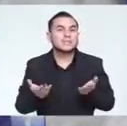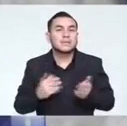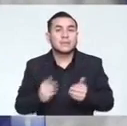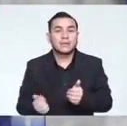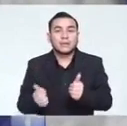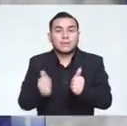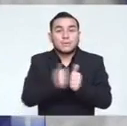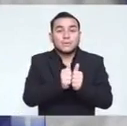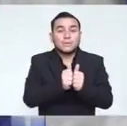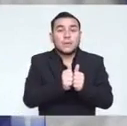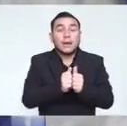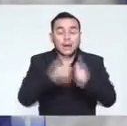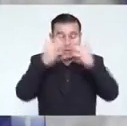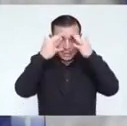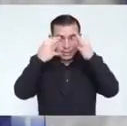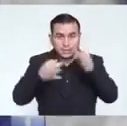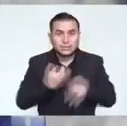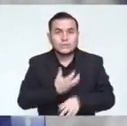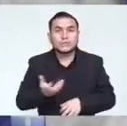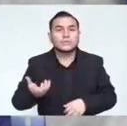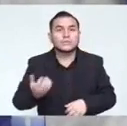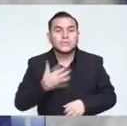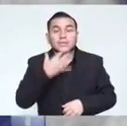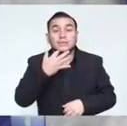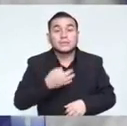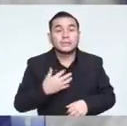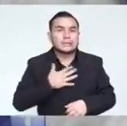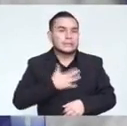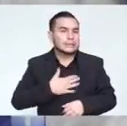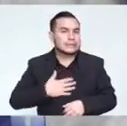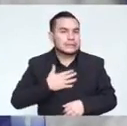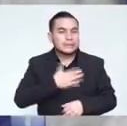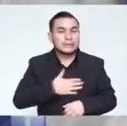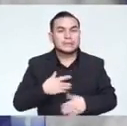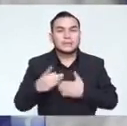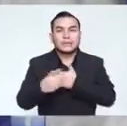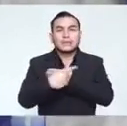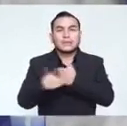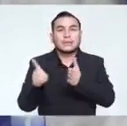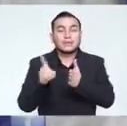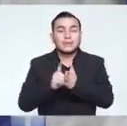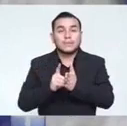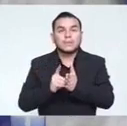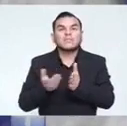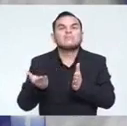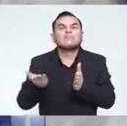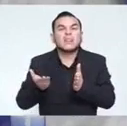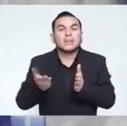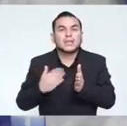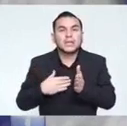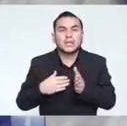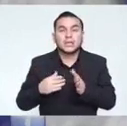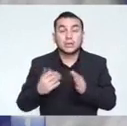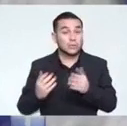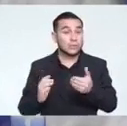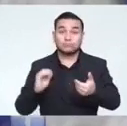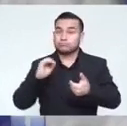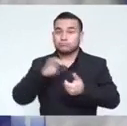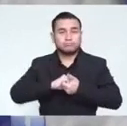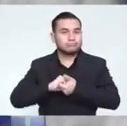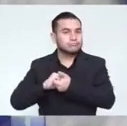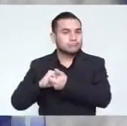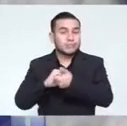están tomando esas decisiones. Yo lamento de que solamente son los diputados los que están en otra sintonía, pues. Ellos están